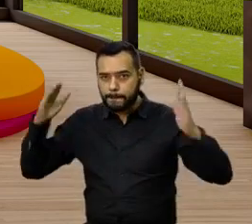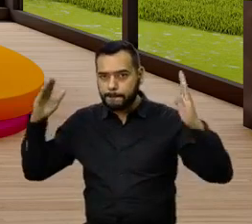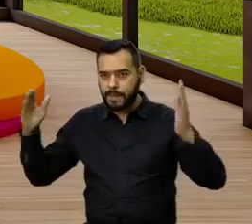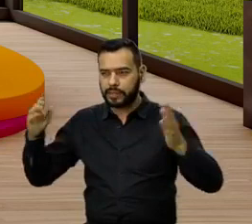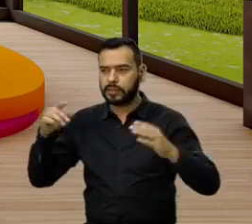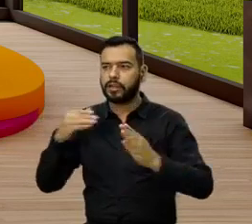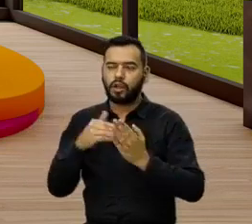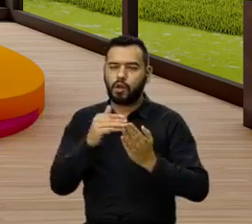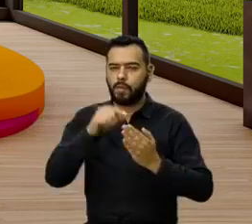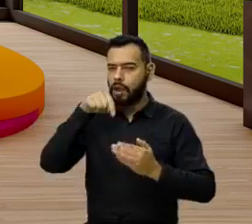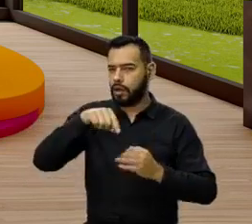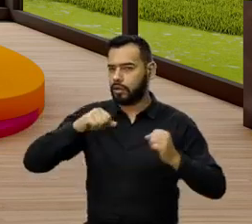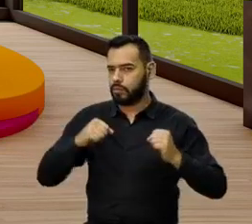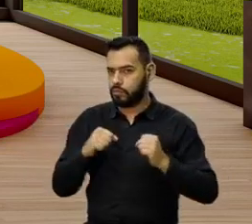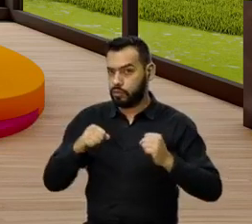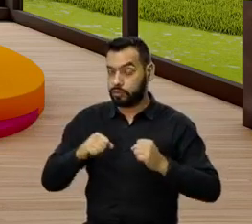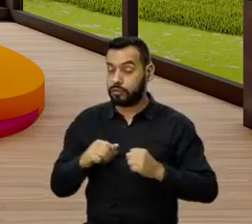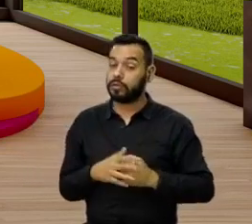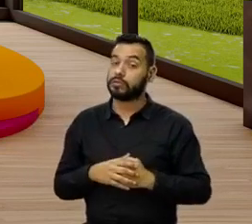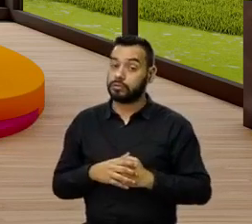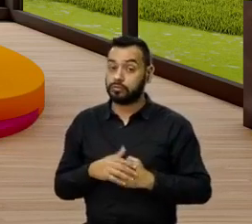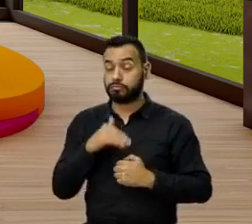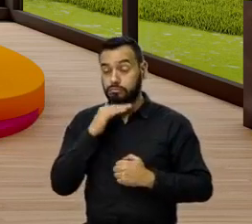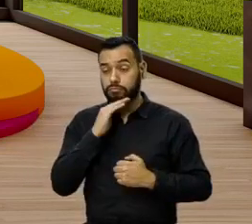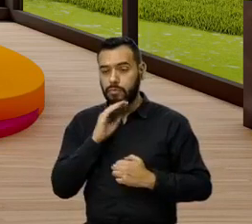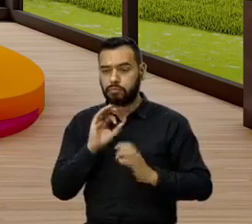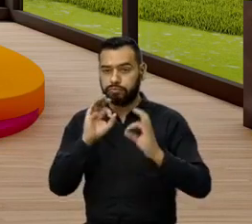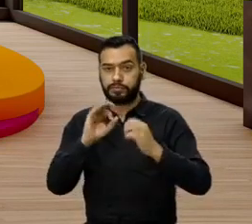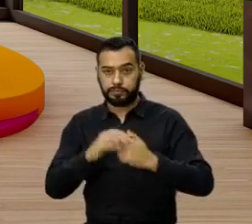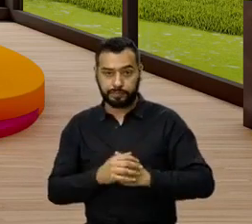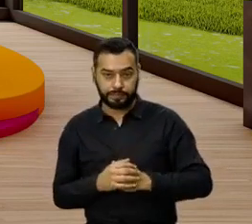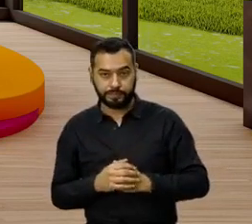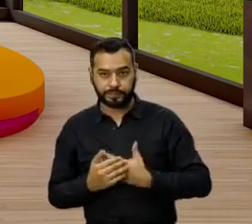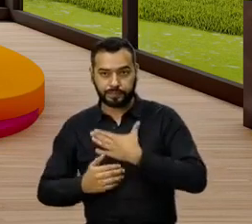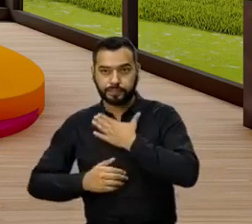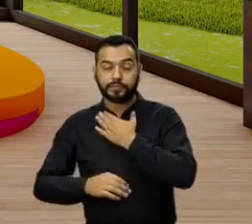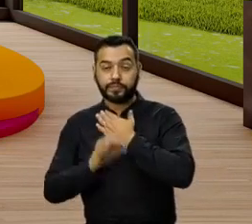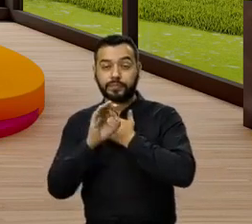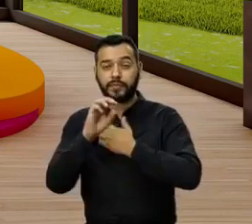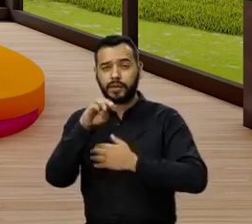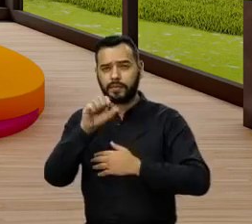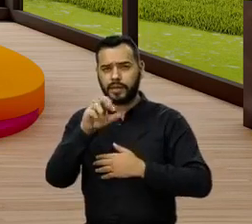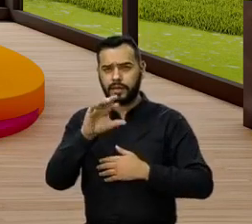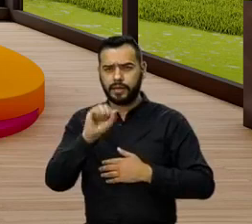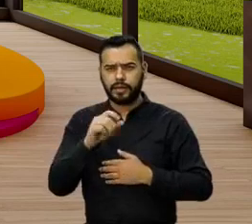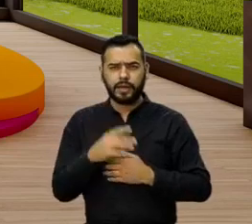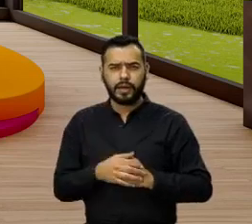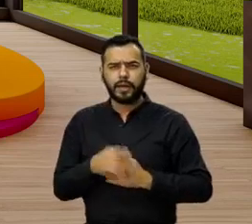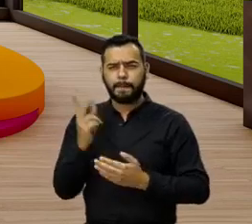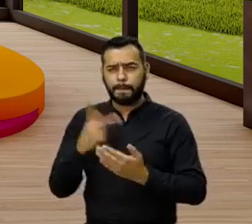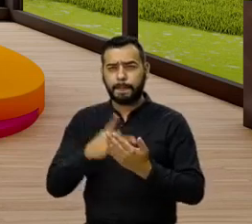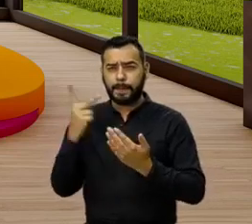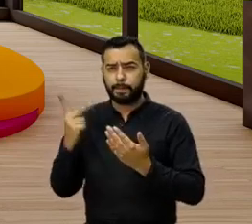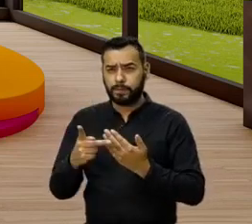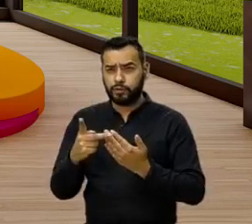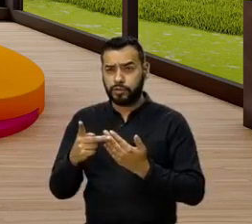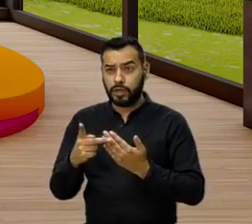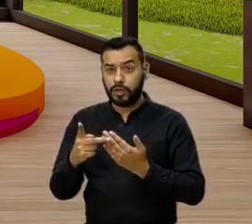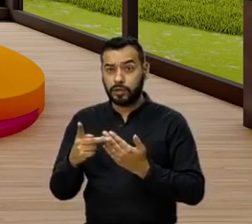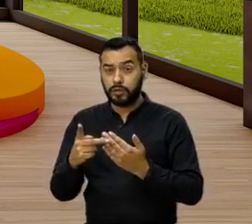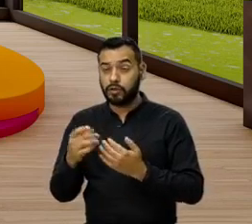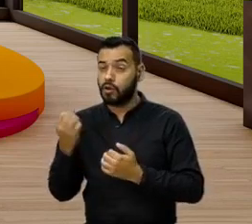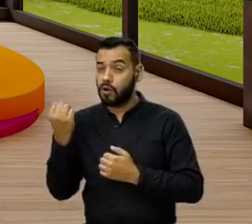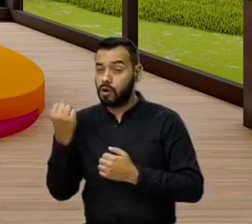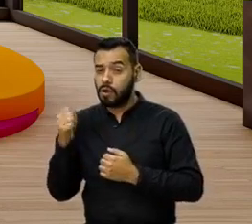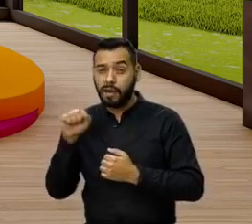de lo que podríamos conseguir aquí en bogotá entonces estamos más que bien muy bien maría velandia nos pregunta el proyecto tiene el